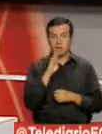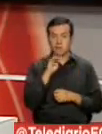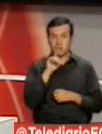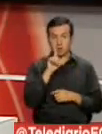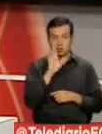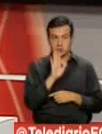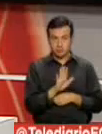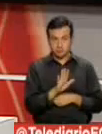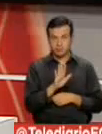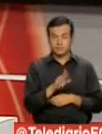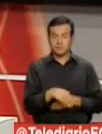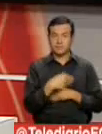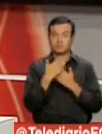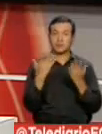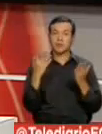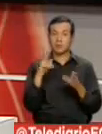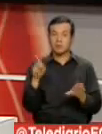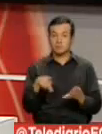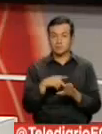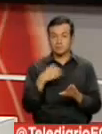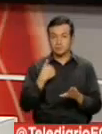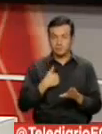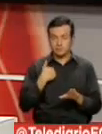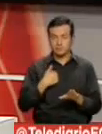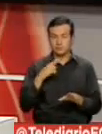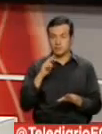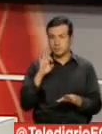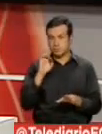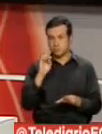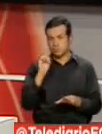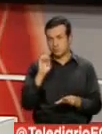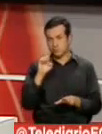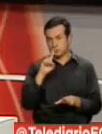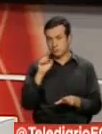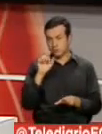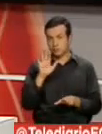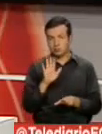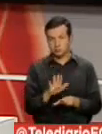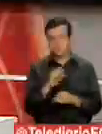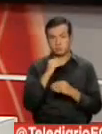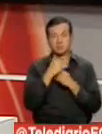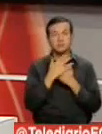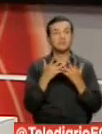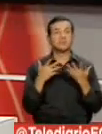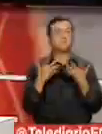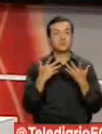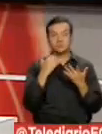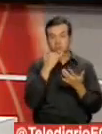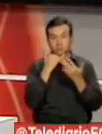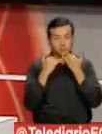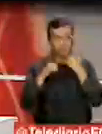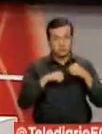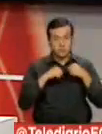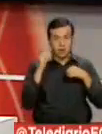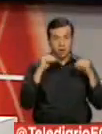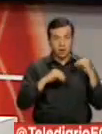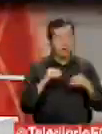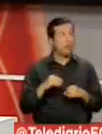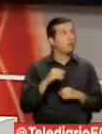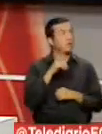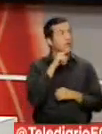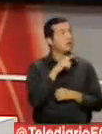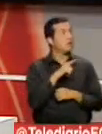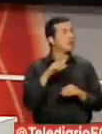Gabela, entregado por el perito argentino Roberto Mesa, pero que este fue manejado de manera negligente por